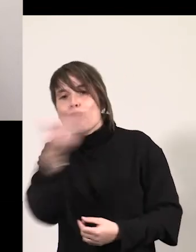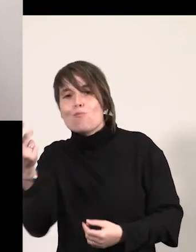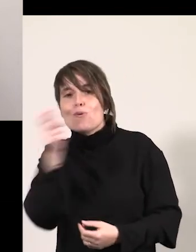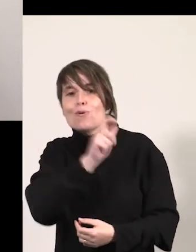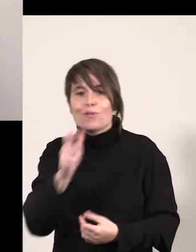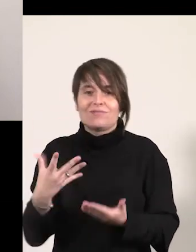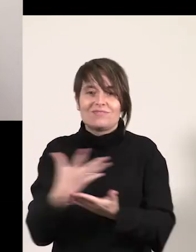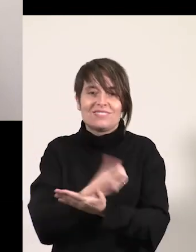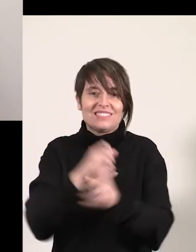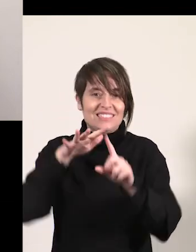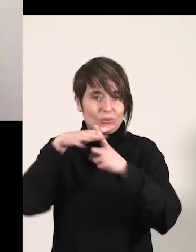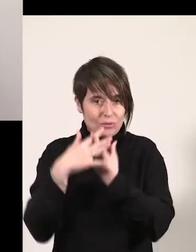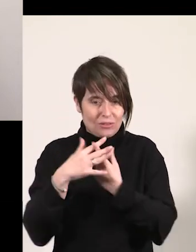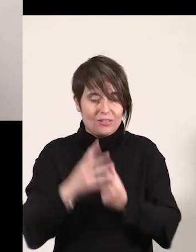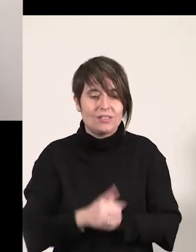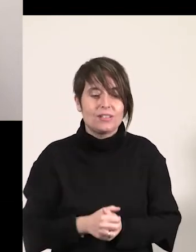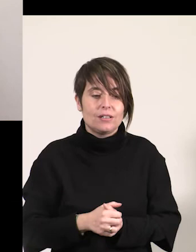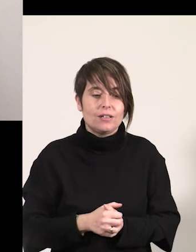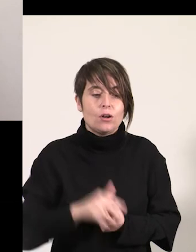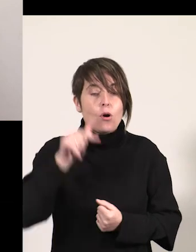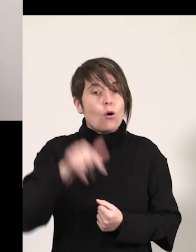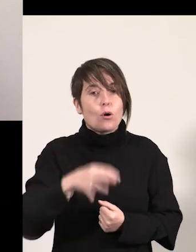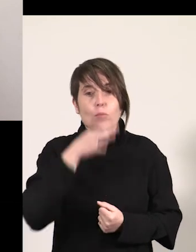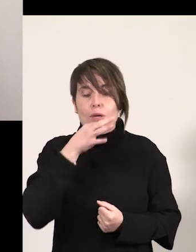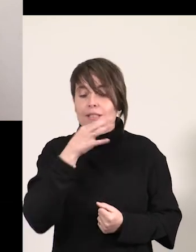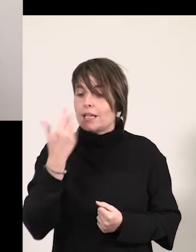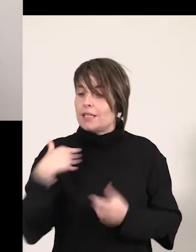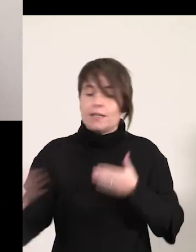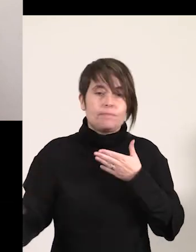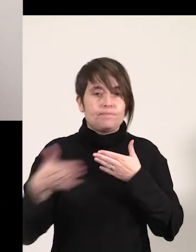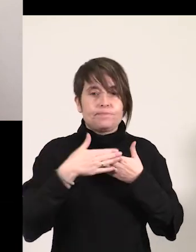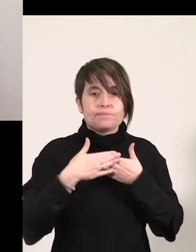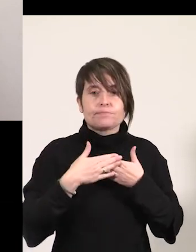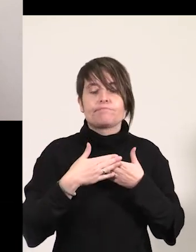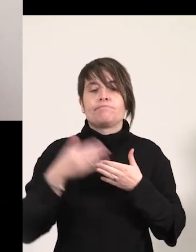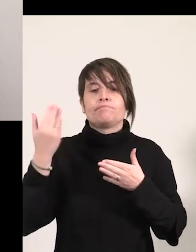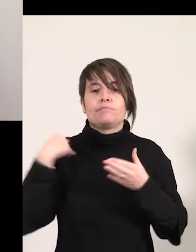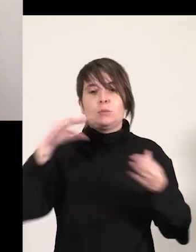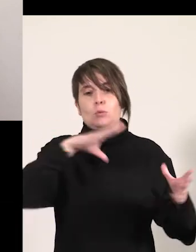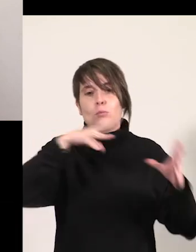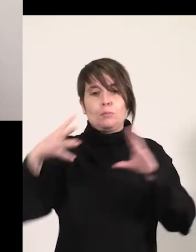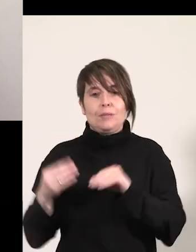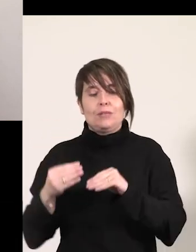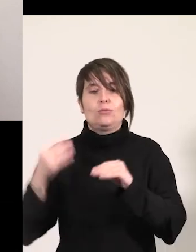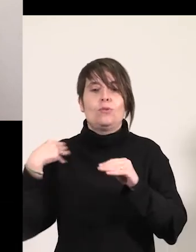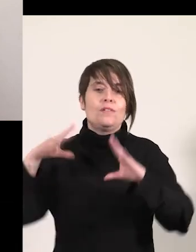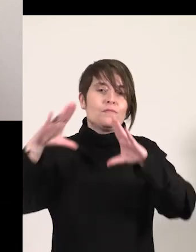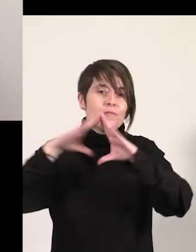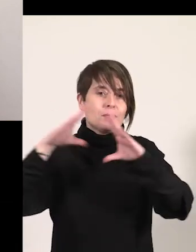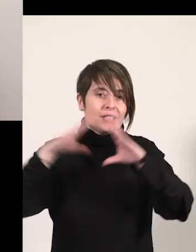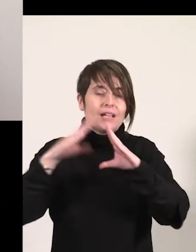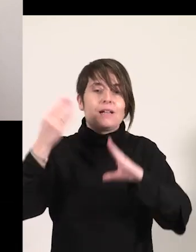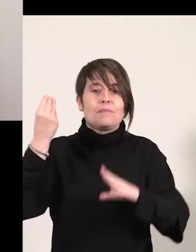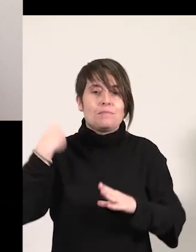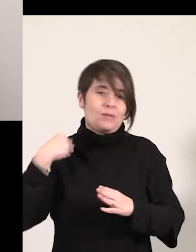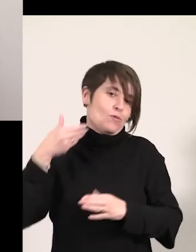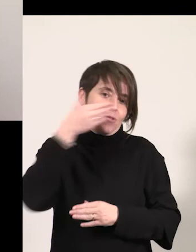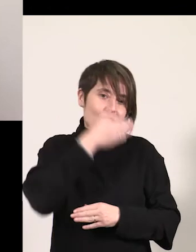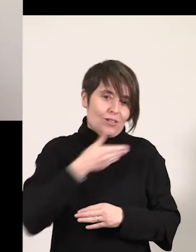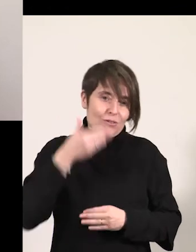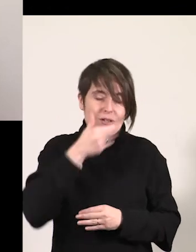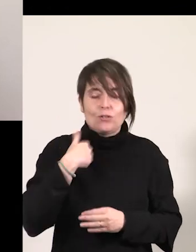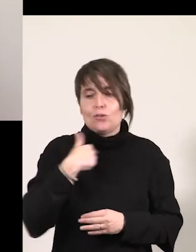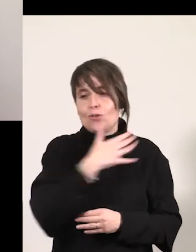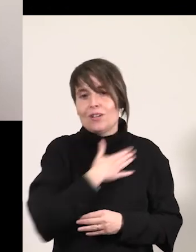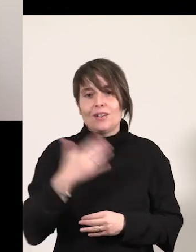verdadero placer poner voz a todo esto, ¿no? Y bueno, esta tarde ya finalizamos los encuentros virtuales feministas bajo el